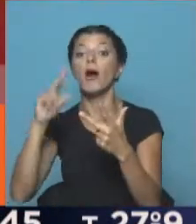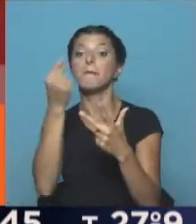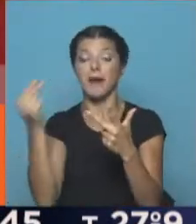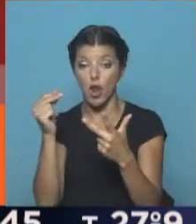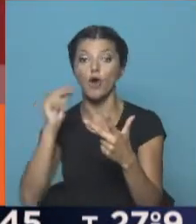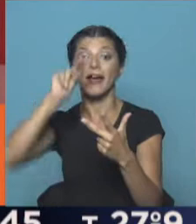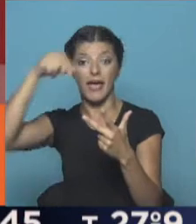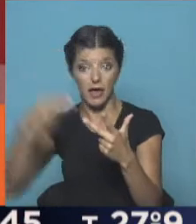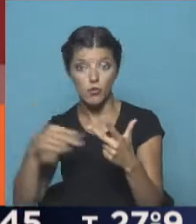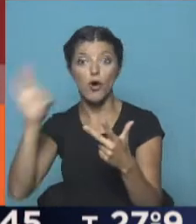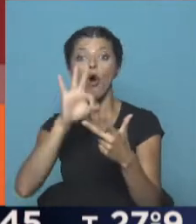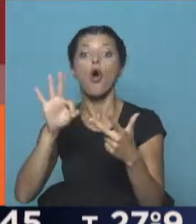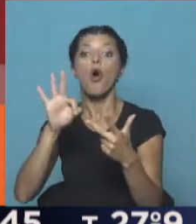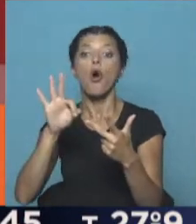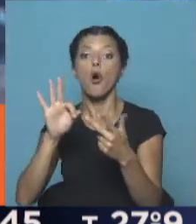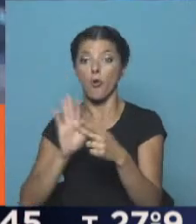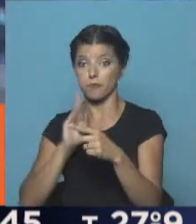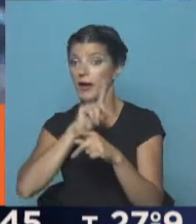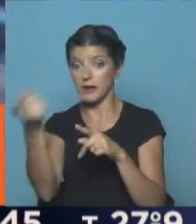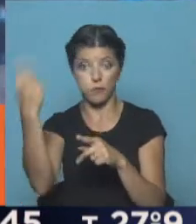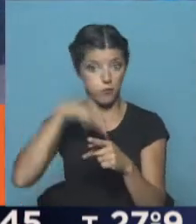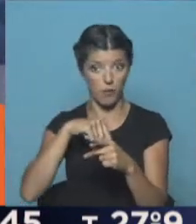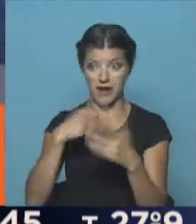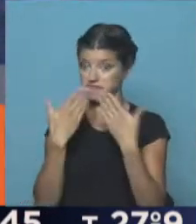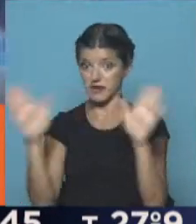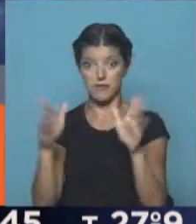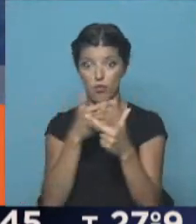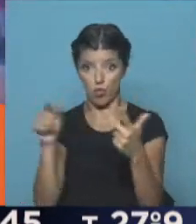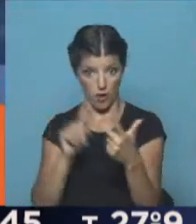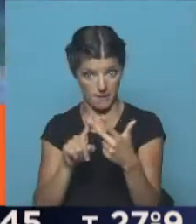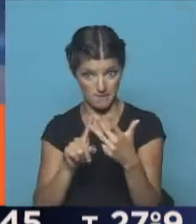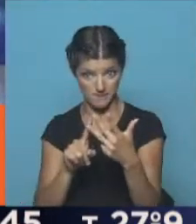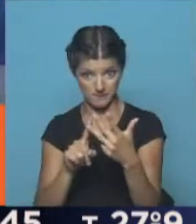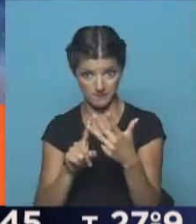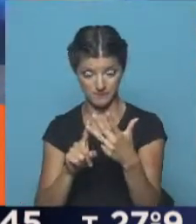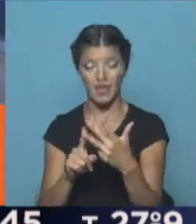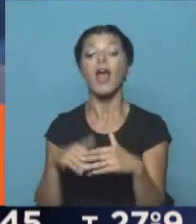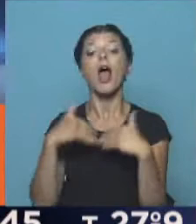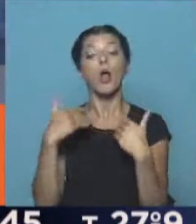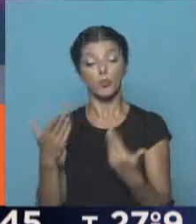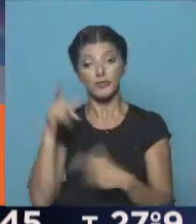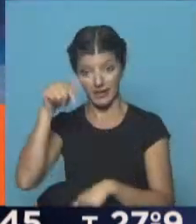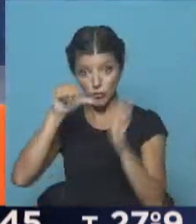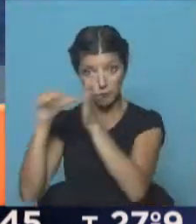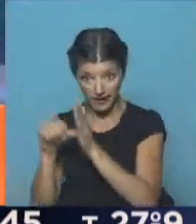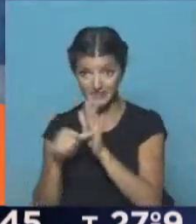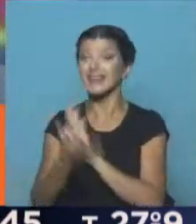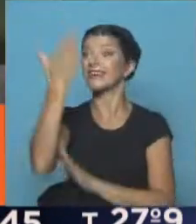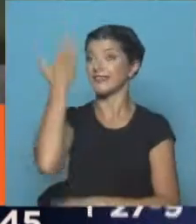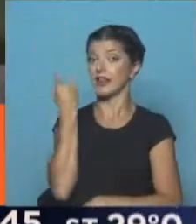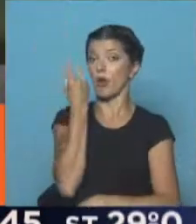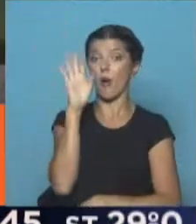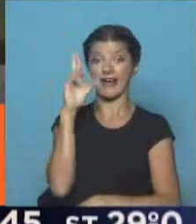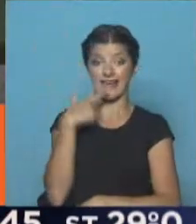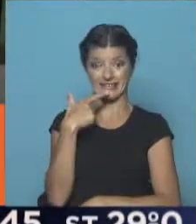tiene libre movilidad de personas ni tiene moneda común entonces estos países de la órbita soviética fueron muy rápidamente de mi